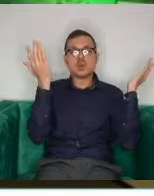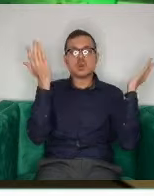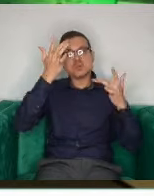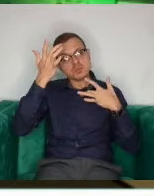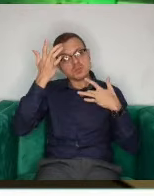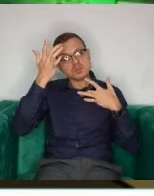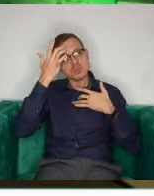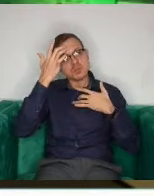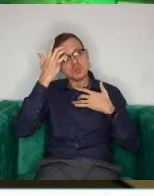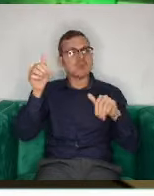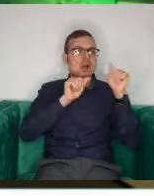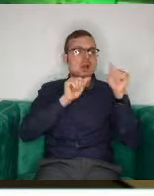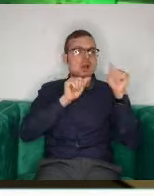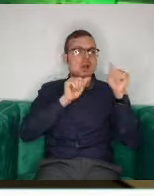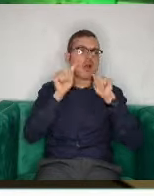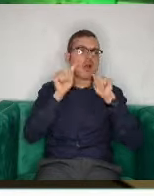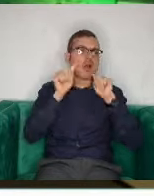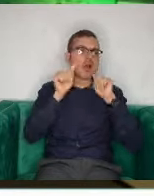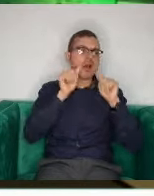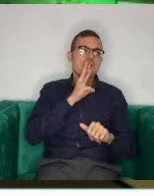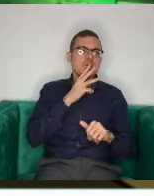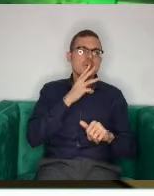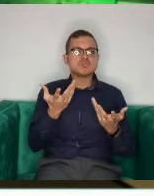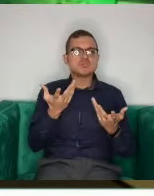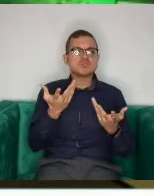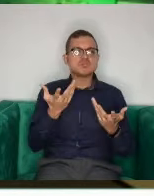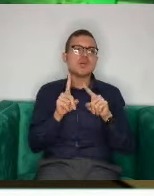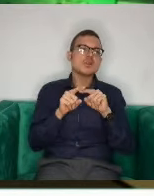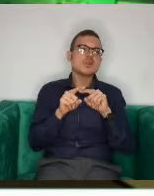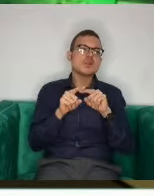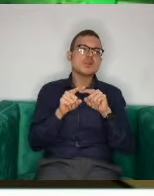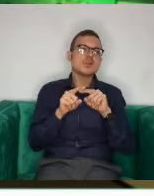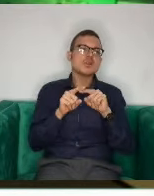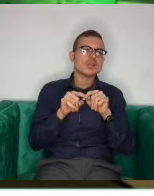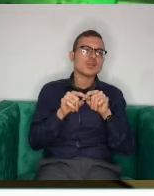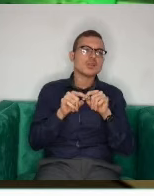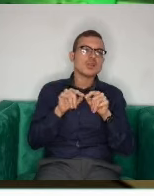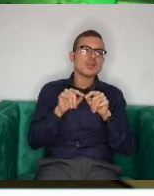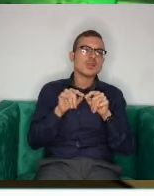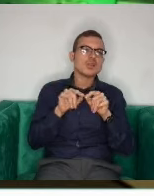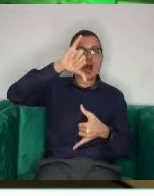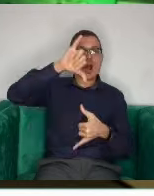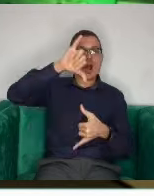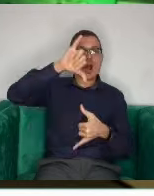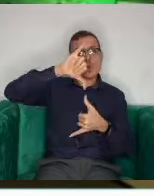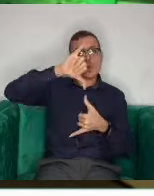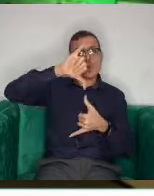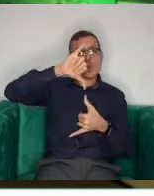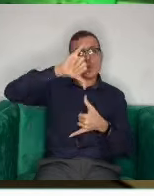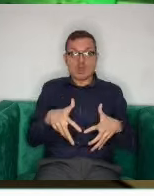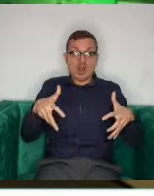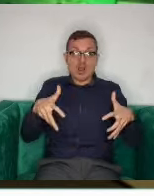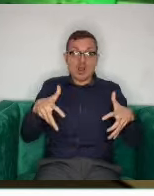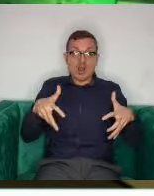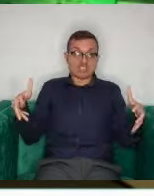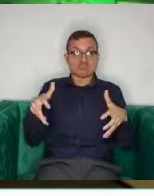que deberían tener? Depende del peso. Okay. Va a depender del peso. Eso es